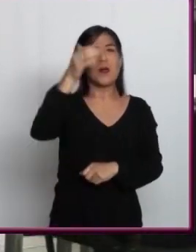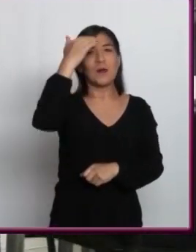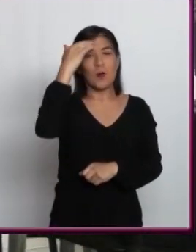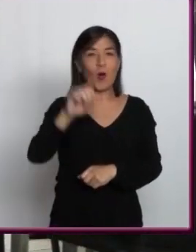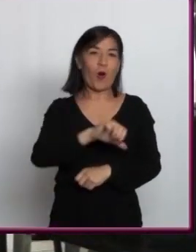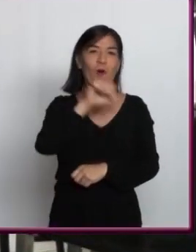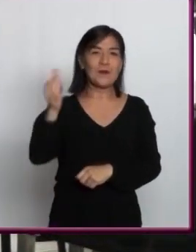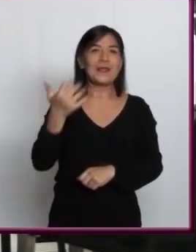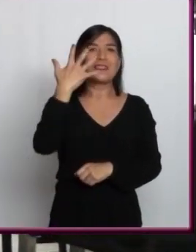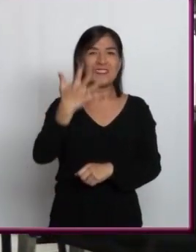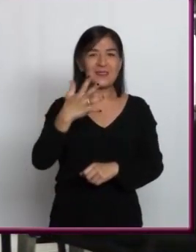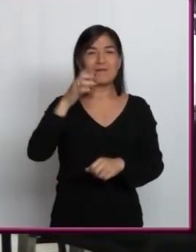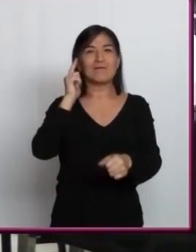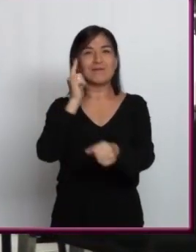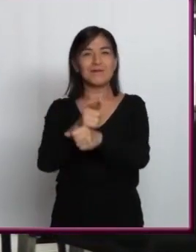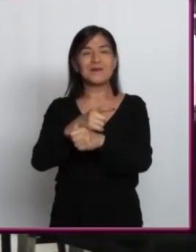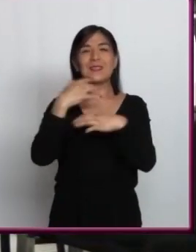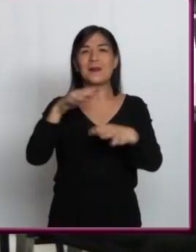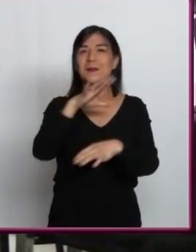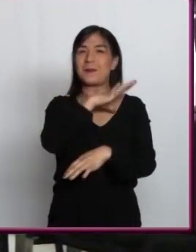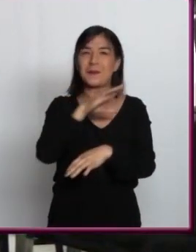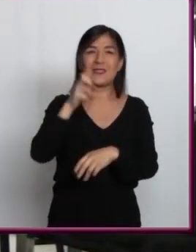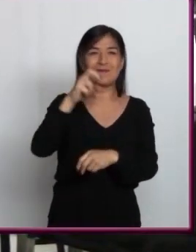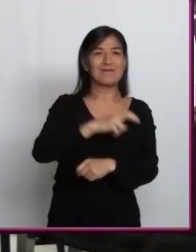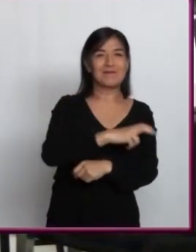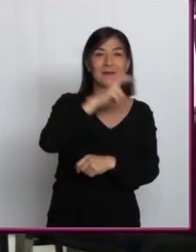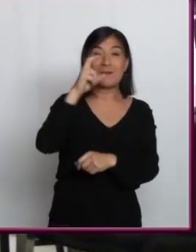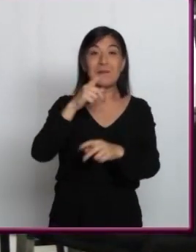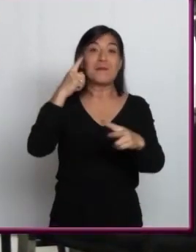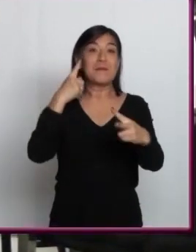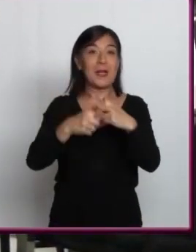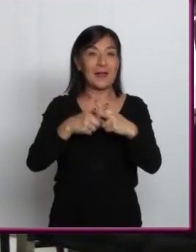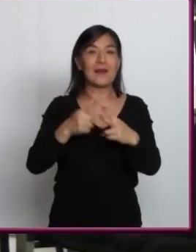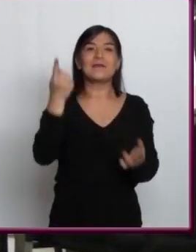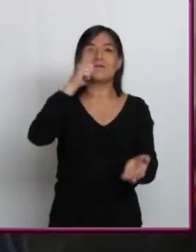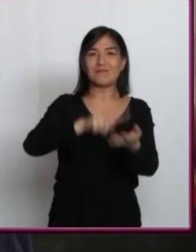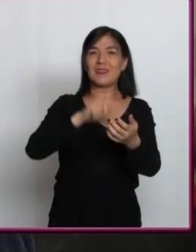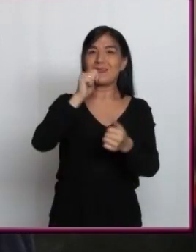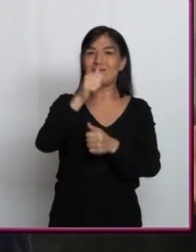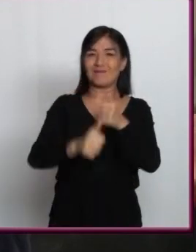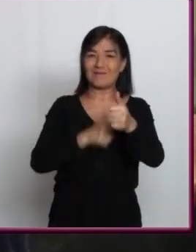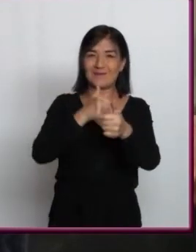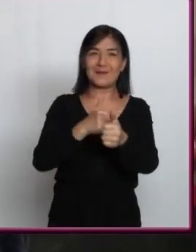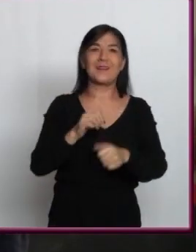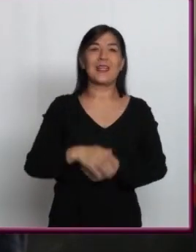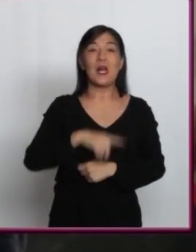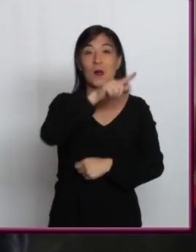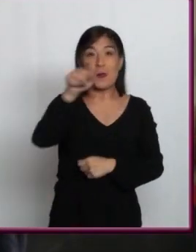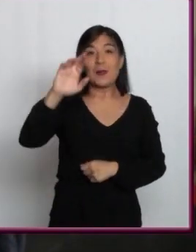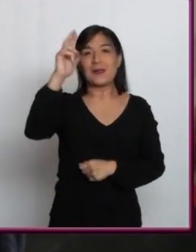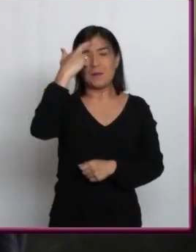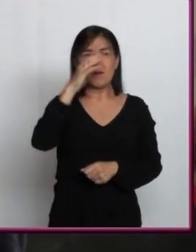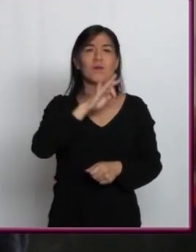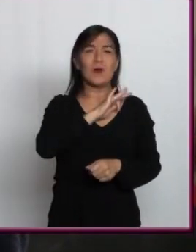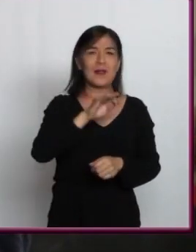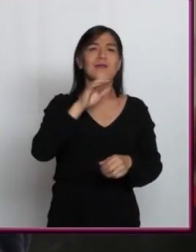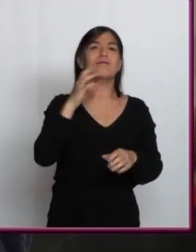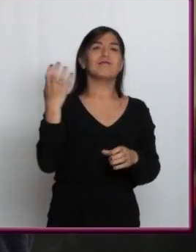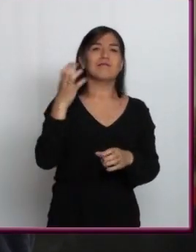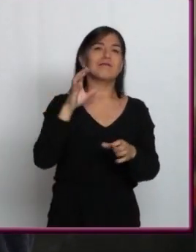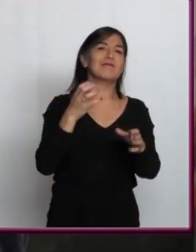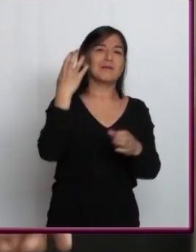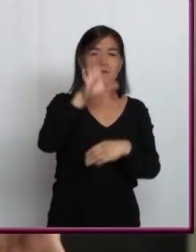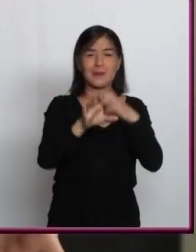otros 5 alucinantes descubrimientos astronómicos y las matemáticas detrás de ellos. Recuerden que pueden contactarnos a través de